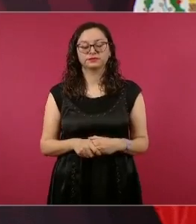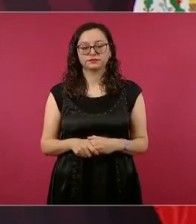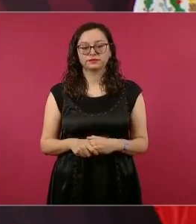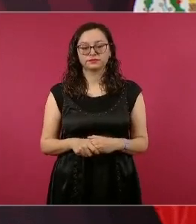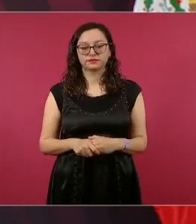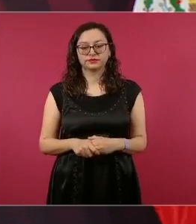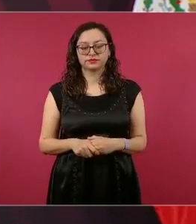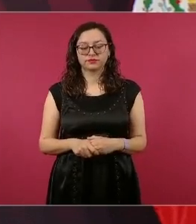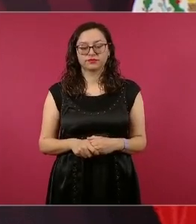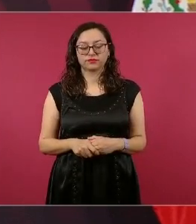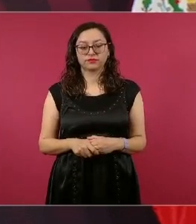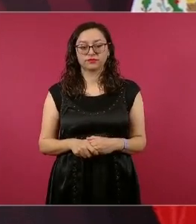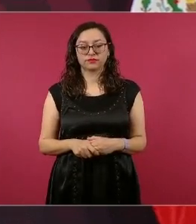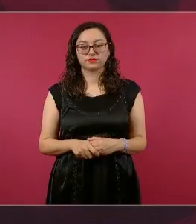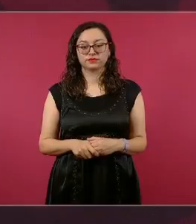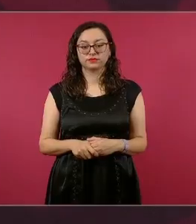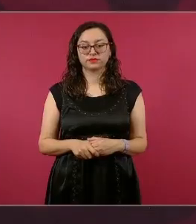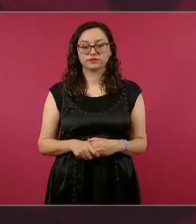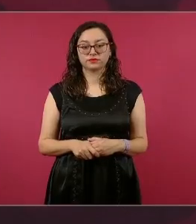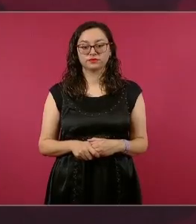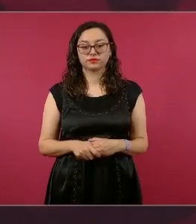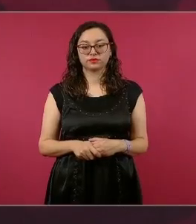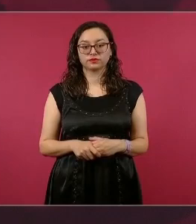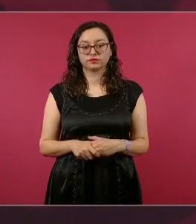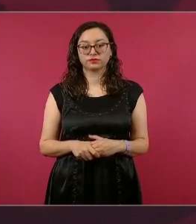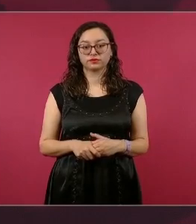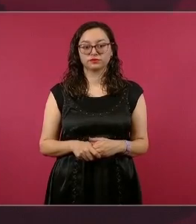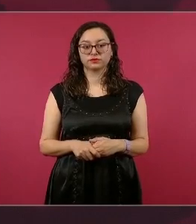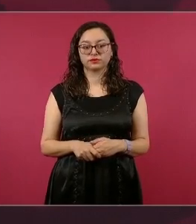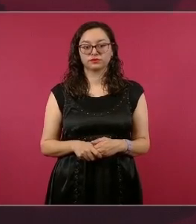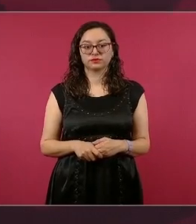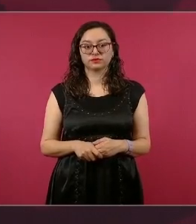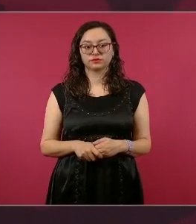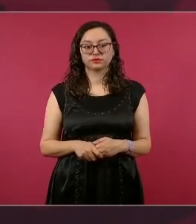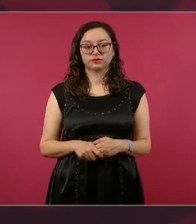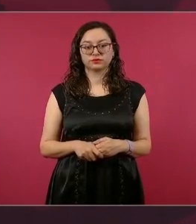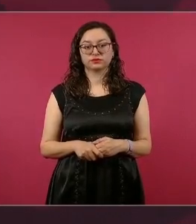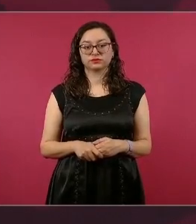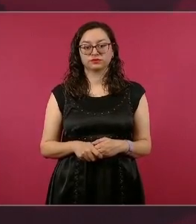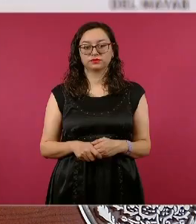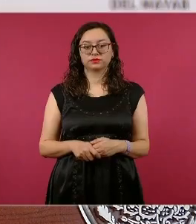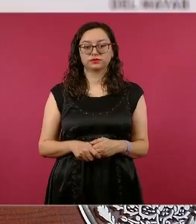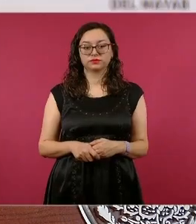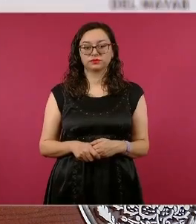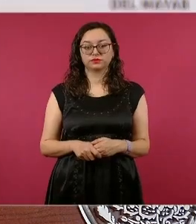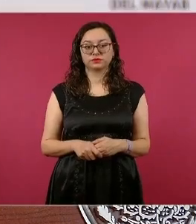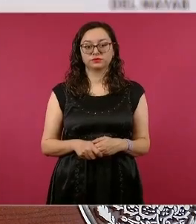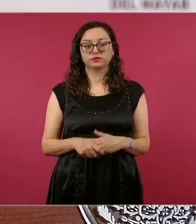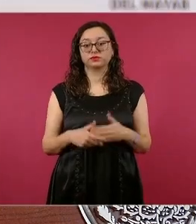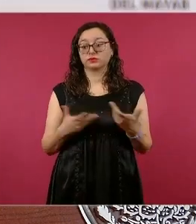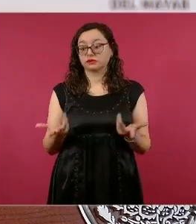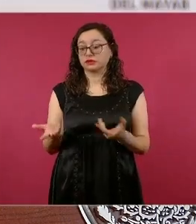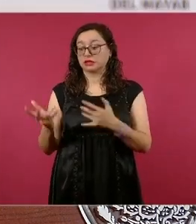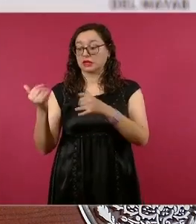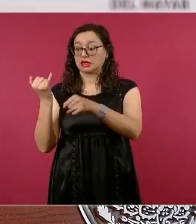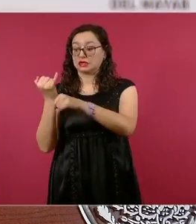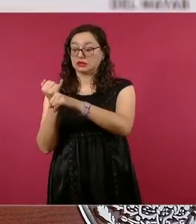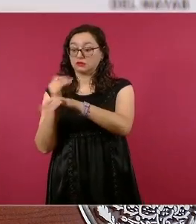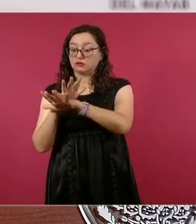Es distinta la información a la orientación, a la